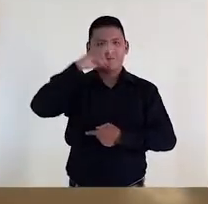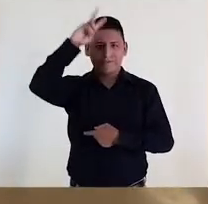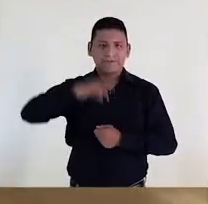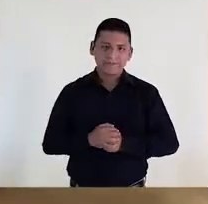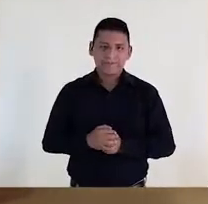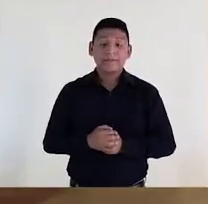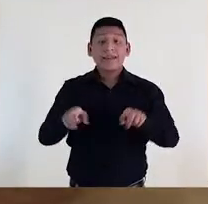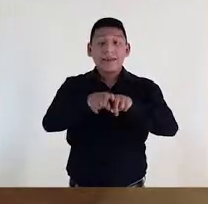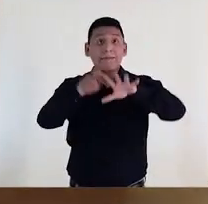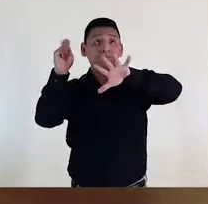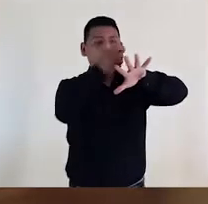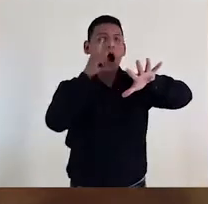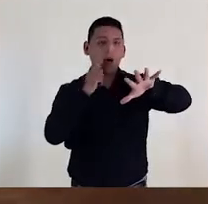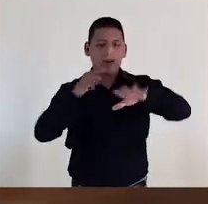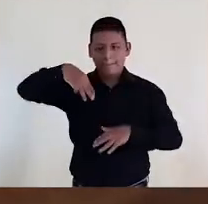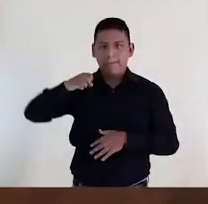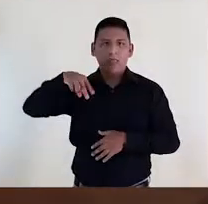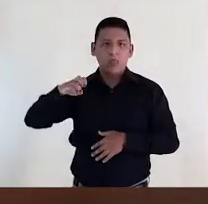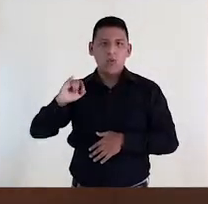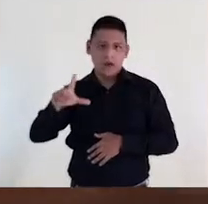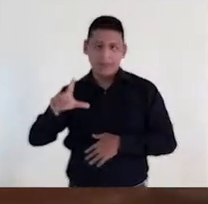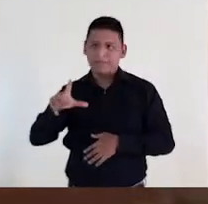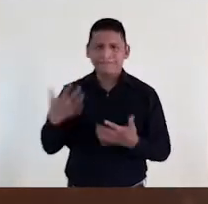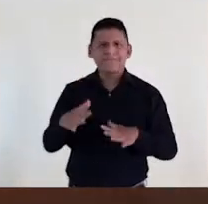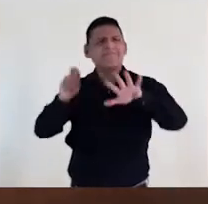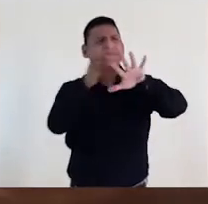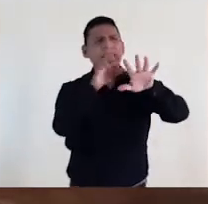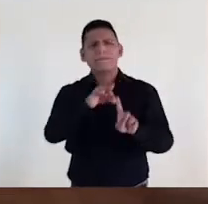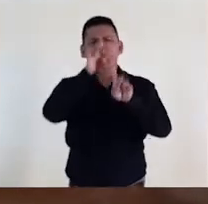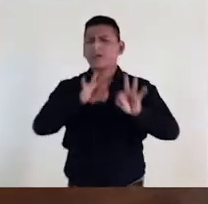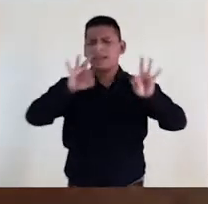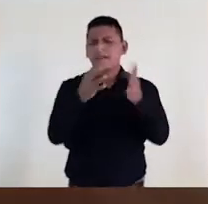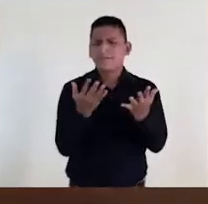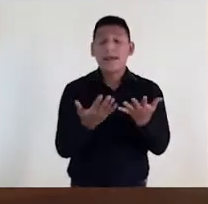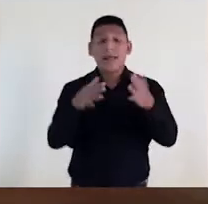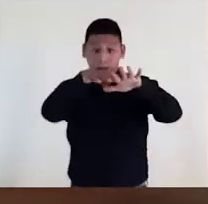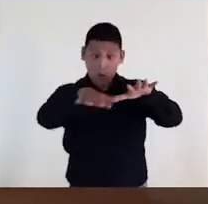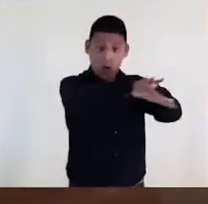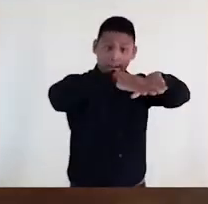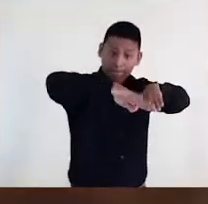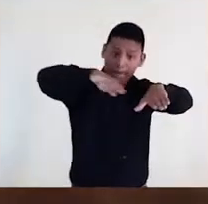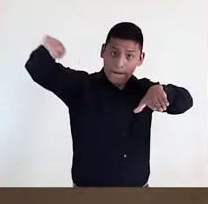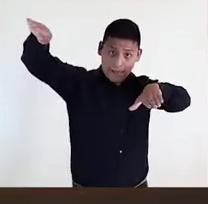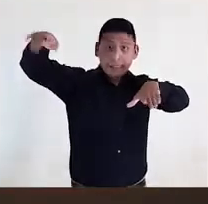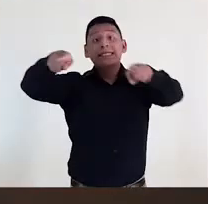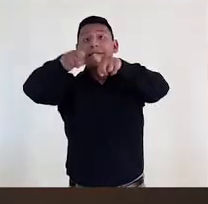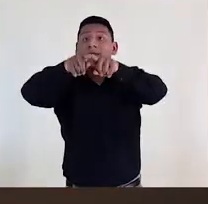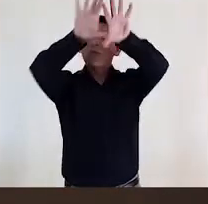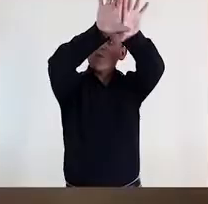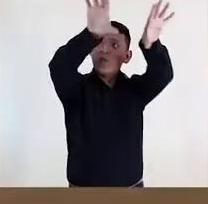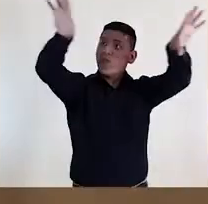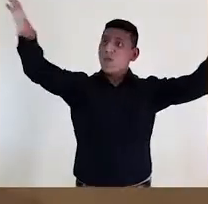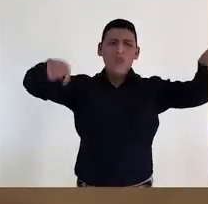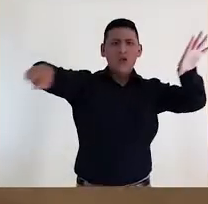XX en el Perú, además del escultor Manuel Piqueras Cotolí. Detalles que considerar: el espacio foyer y su gran escalera central, y